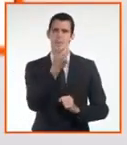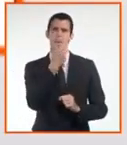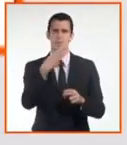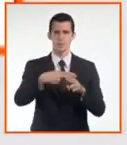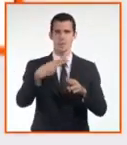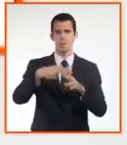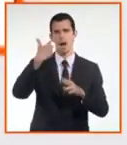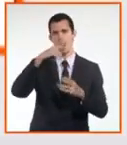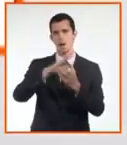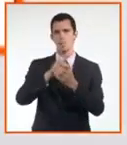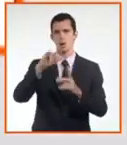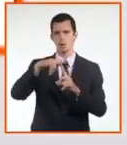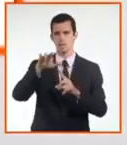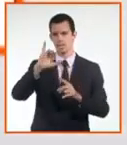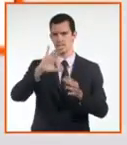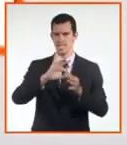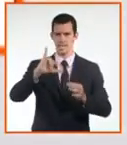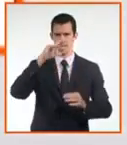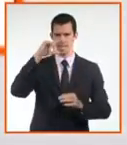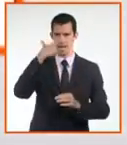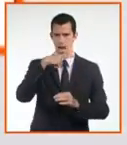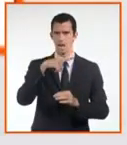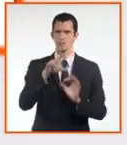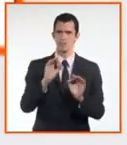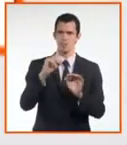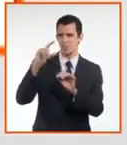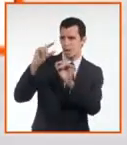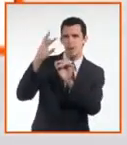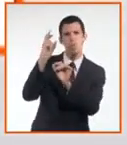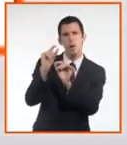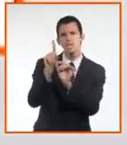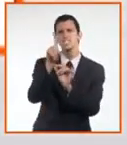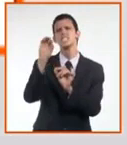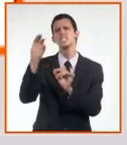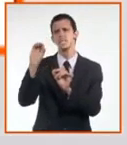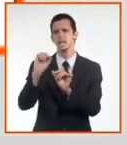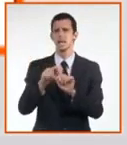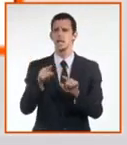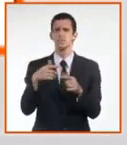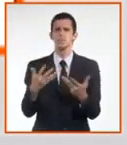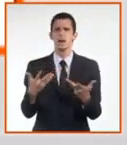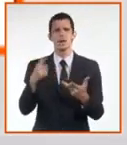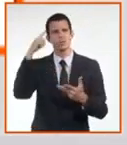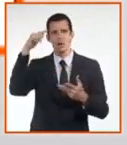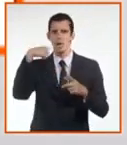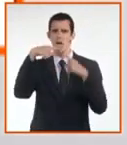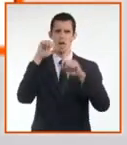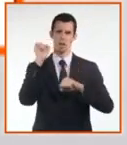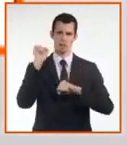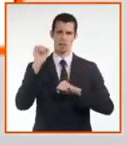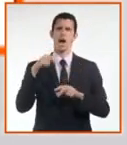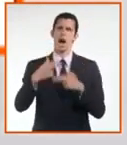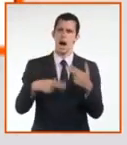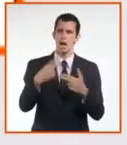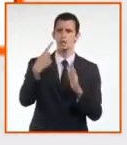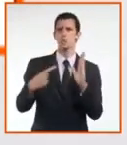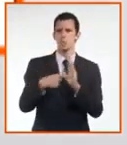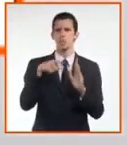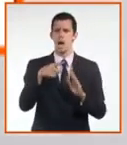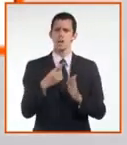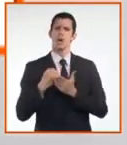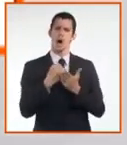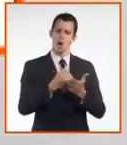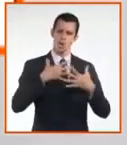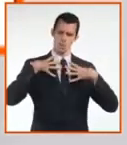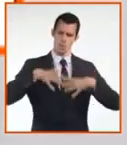guante es un tratamiento un medicamento para el tratamiento de la epilepsia y también para el tratamiento de los trastornos el